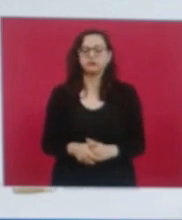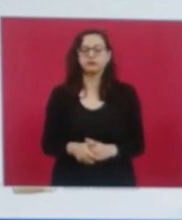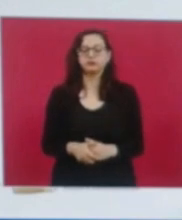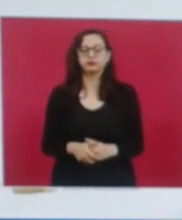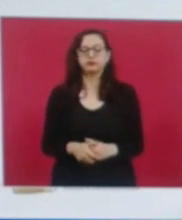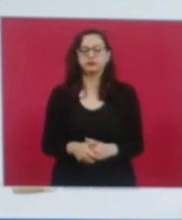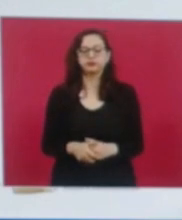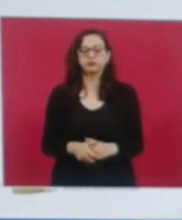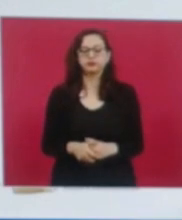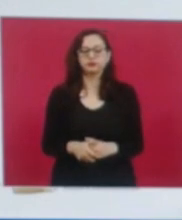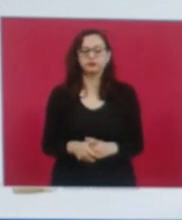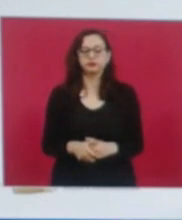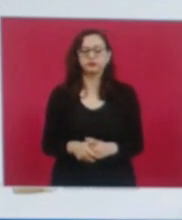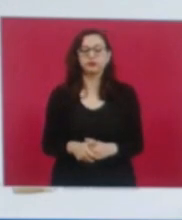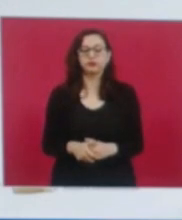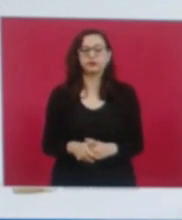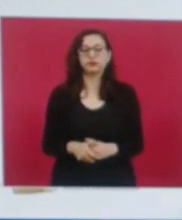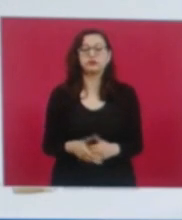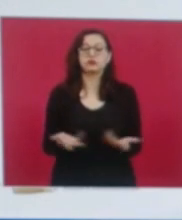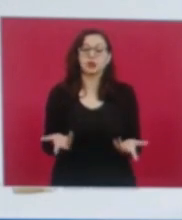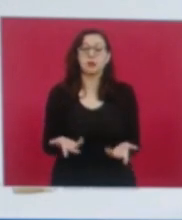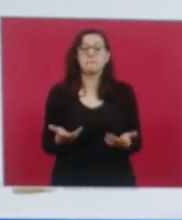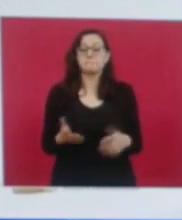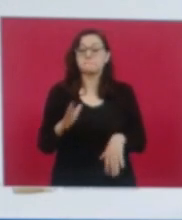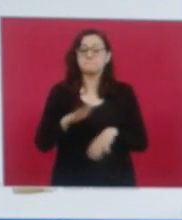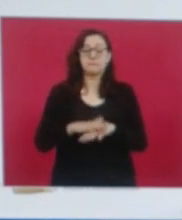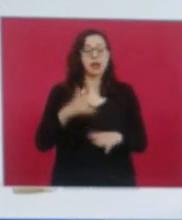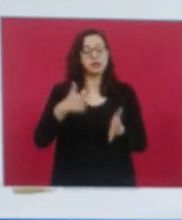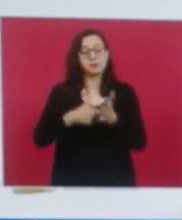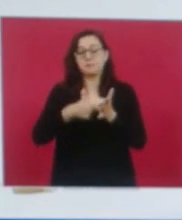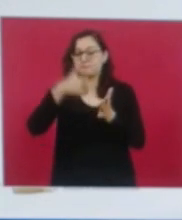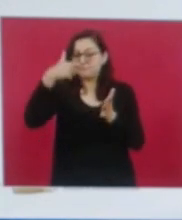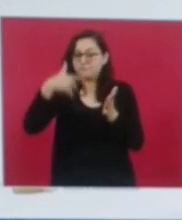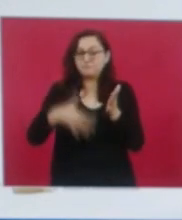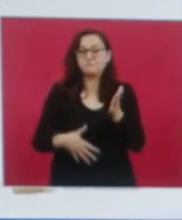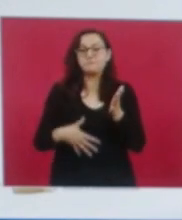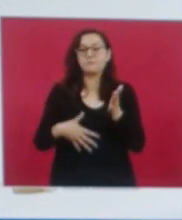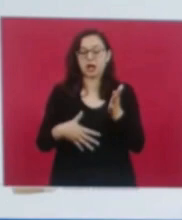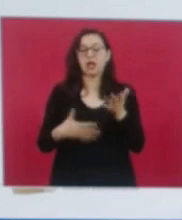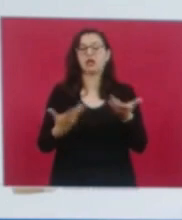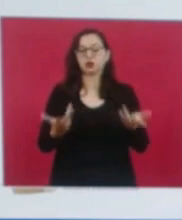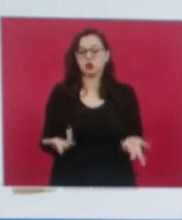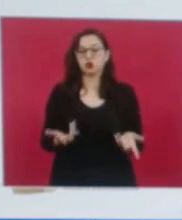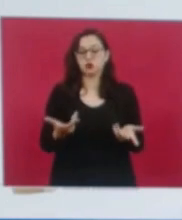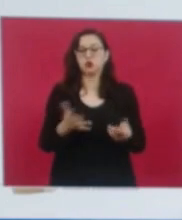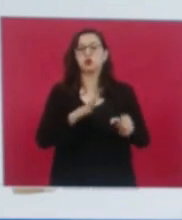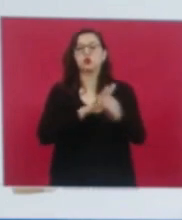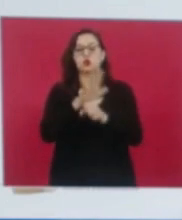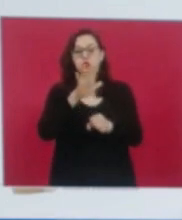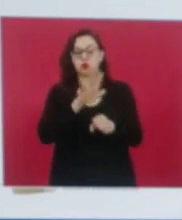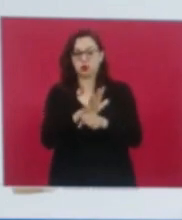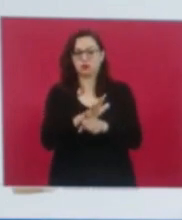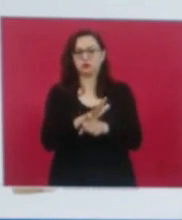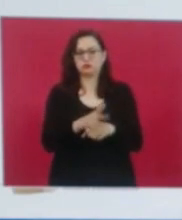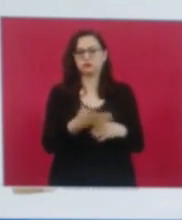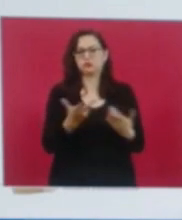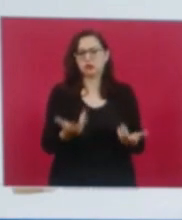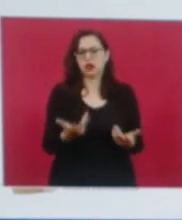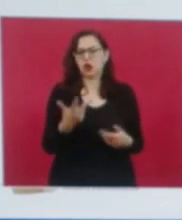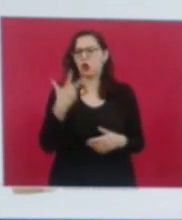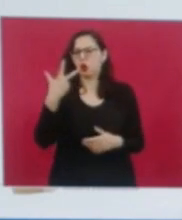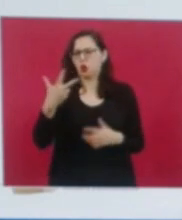¿sí? ¿Qué quiero decir con todo esto? Que no estamos realmente en un esfuerzo de integración que nos